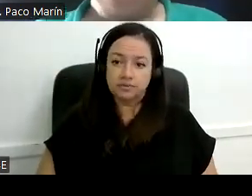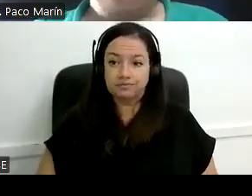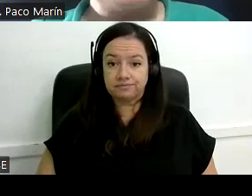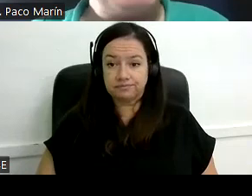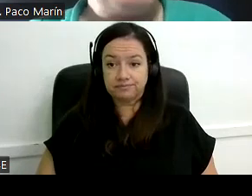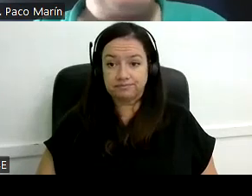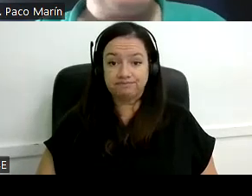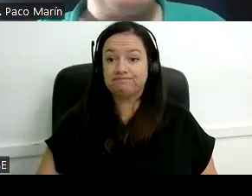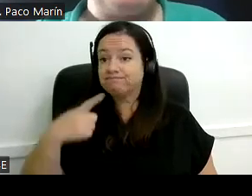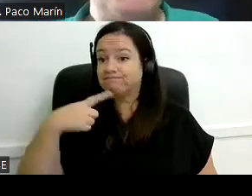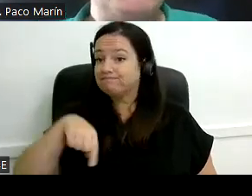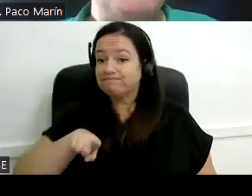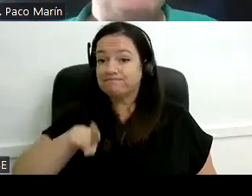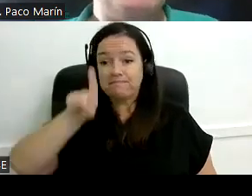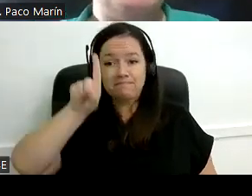Nuestro enemigo,